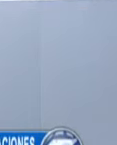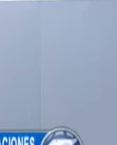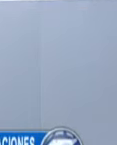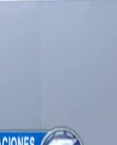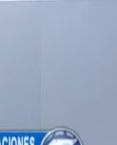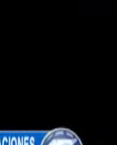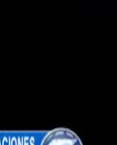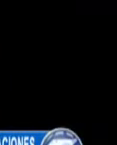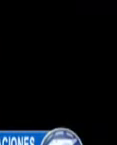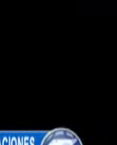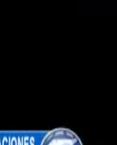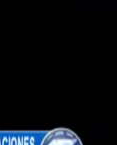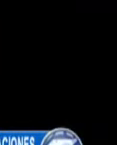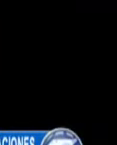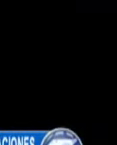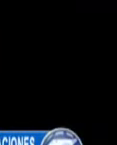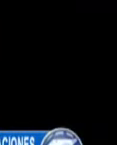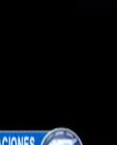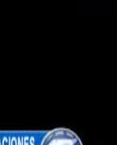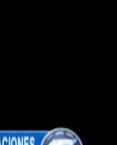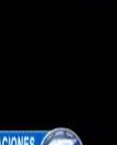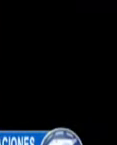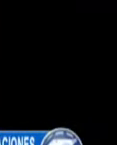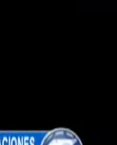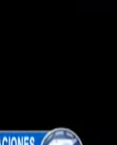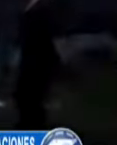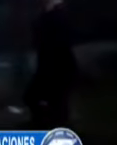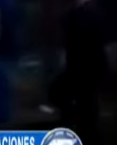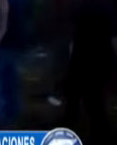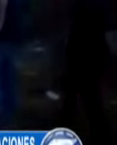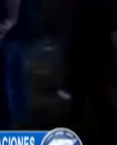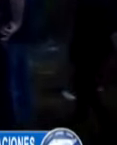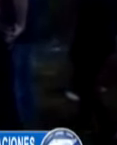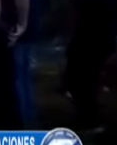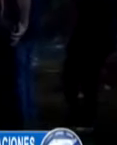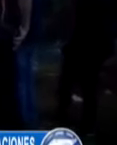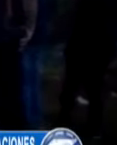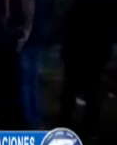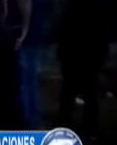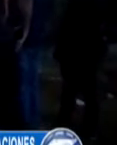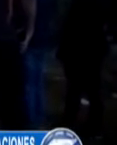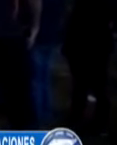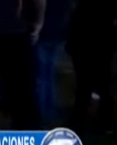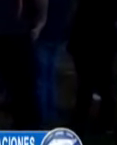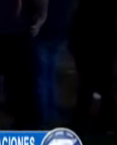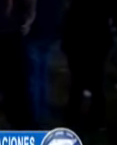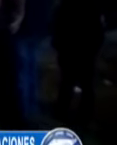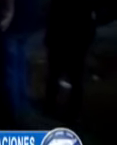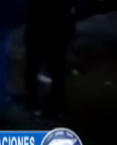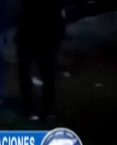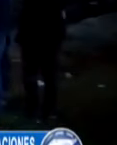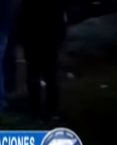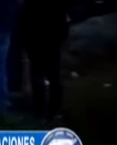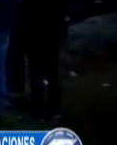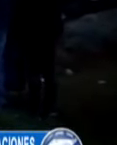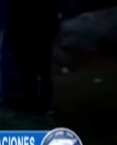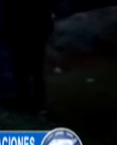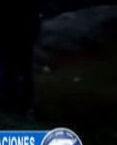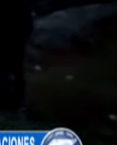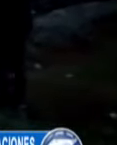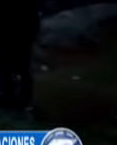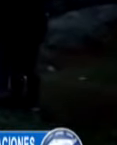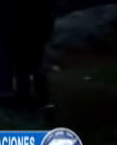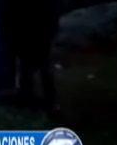resolver. Durante 24 horas, los conductores que circulaban sobre el kilómetro 163 de la ruta a las